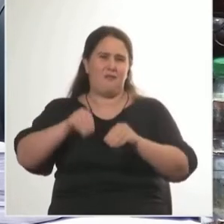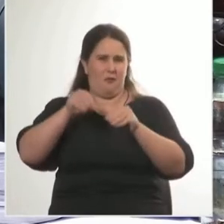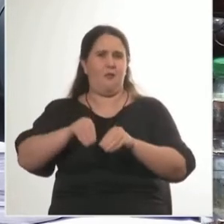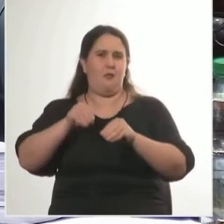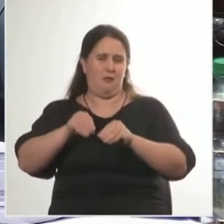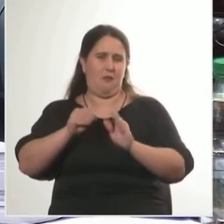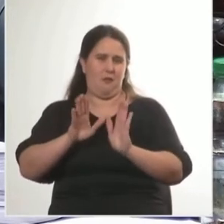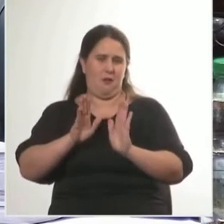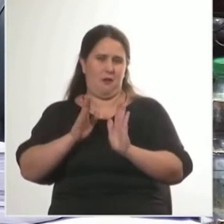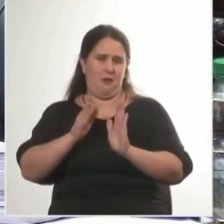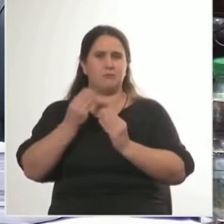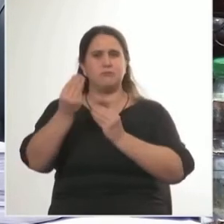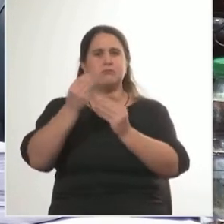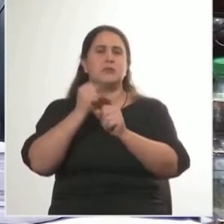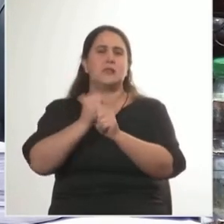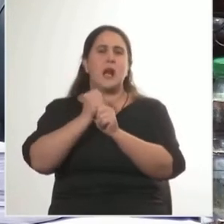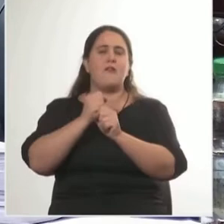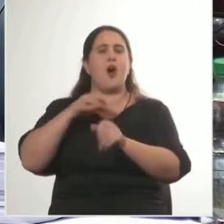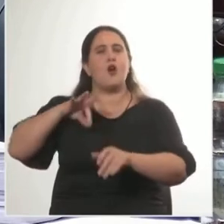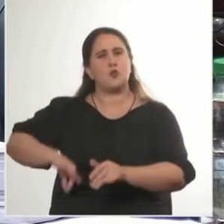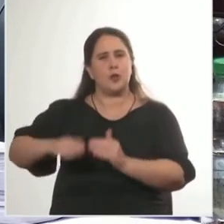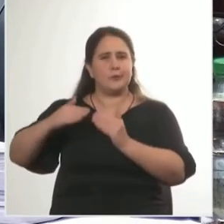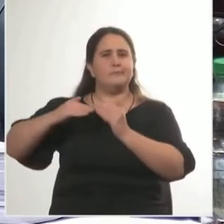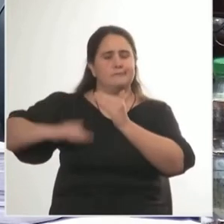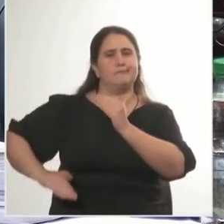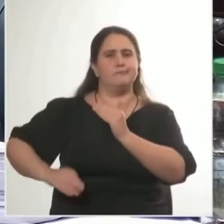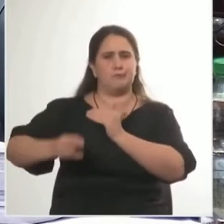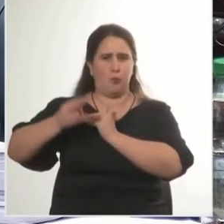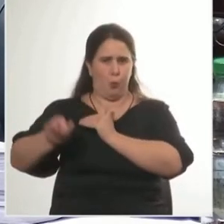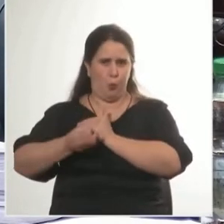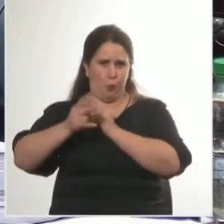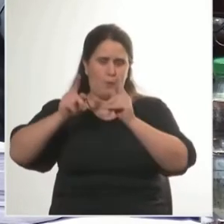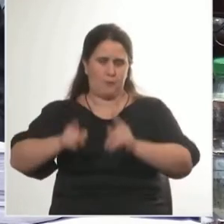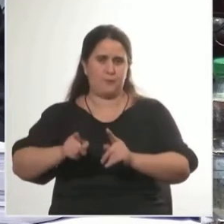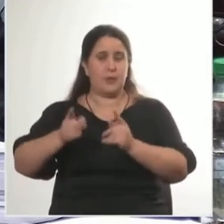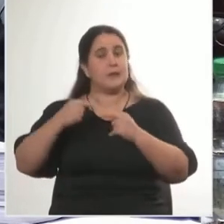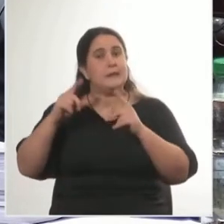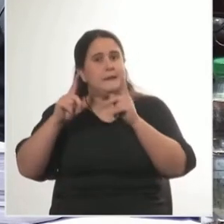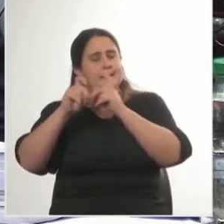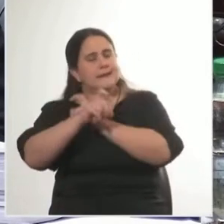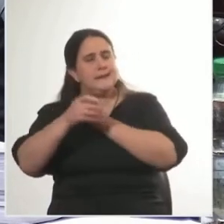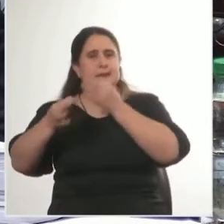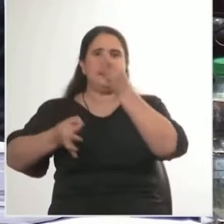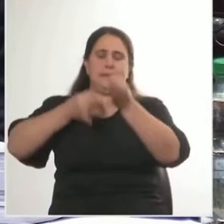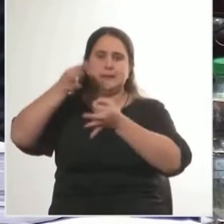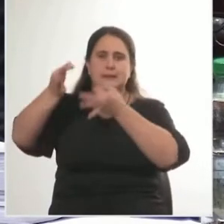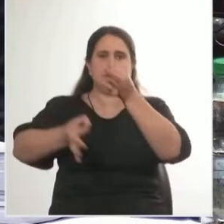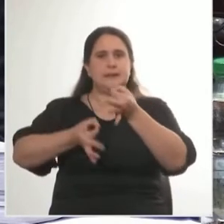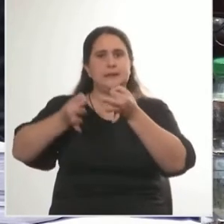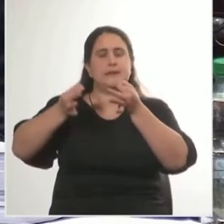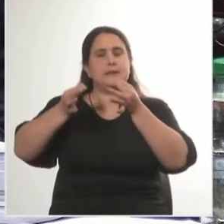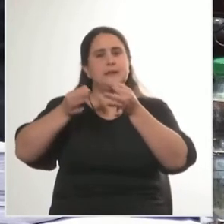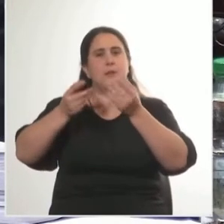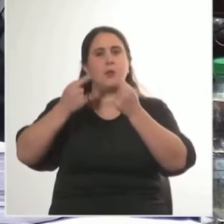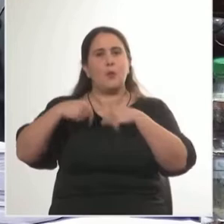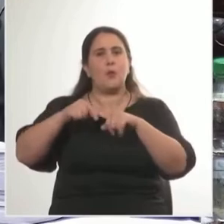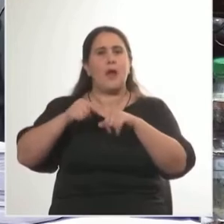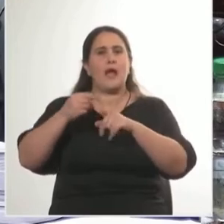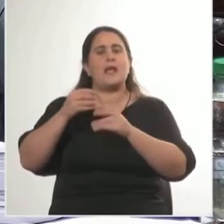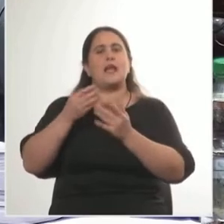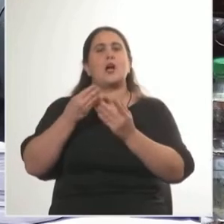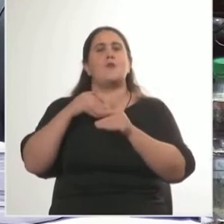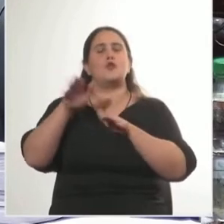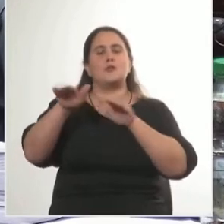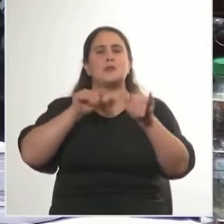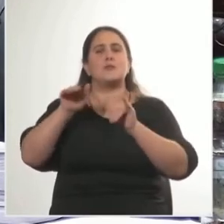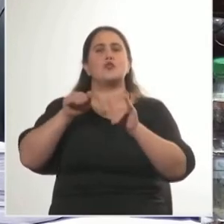de empleos con ingresos menores. Es difícil explicar que al llamado de los jornales